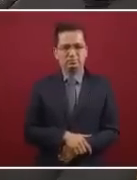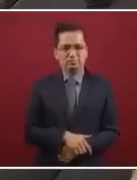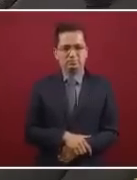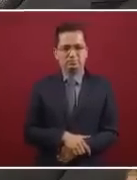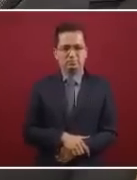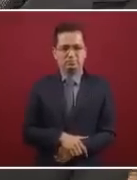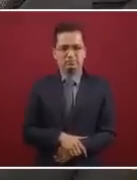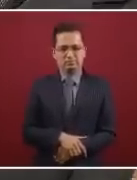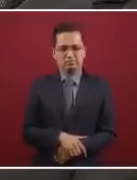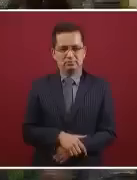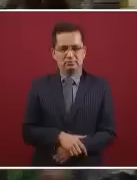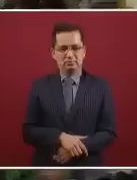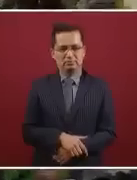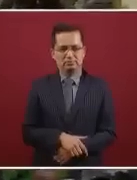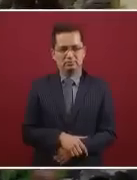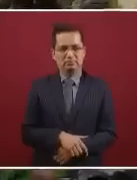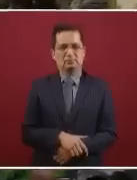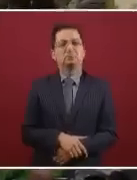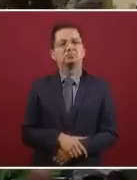Y de nuevo,